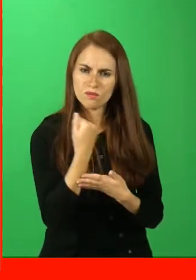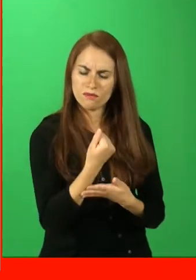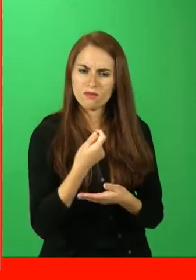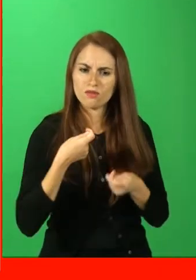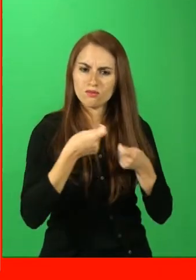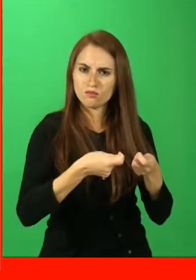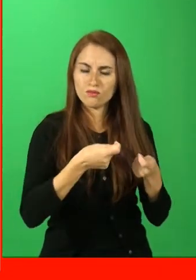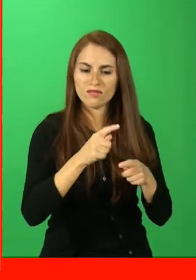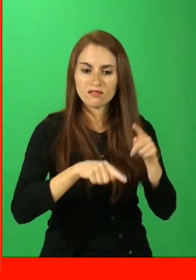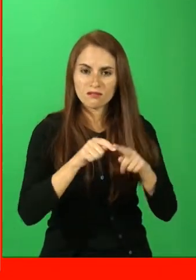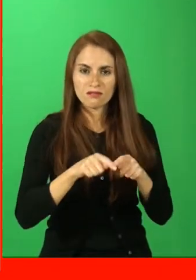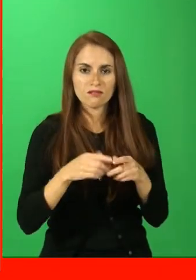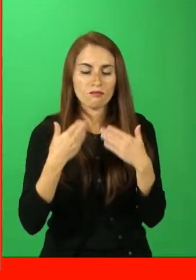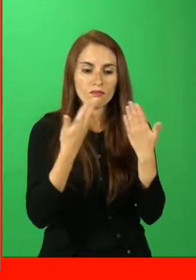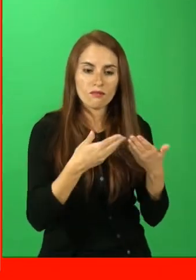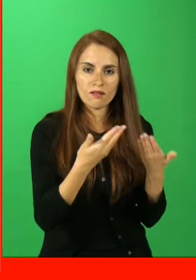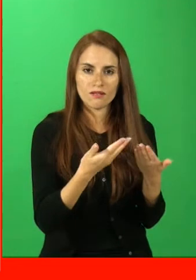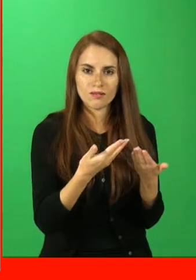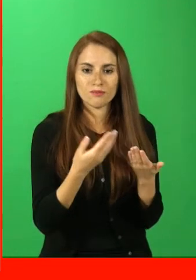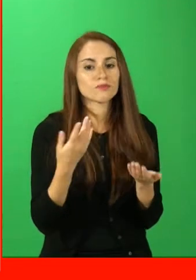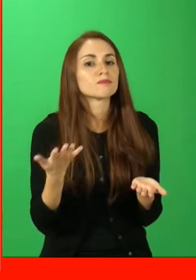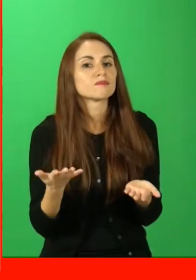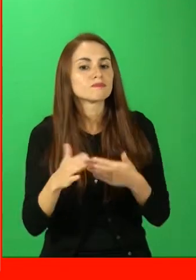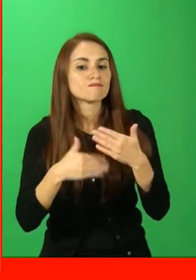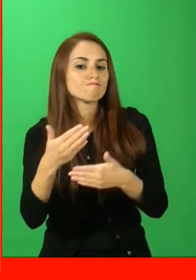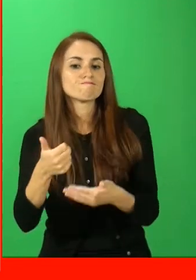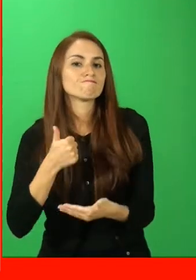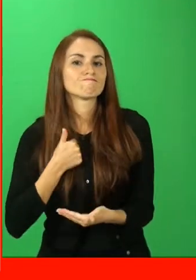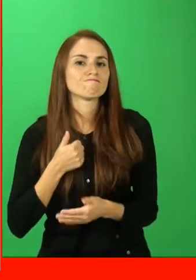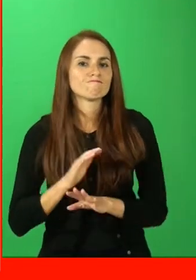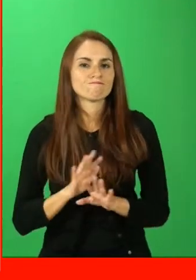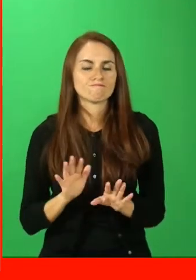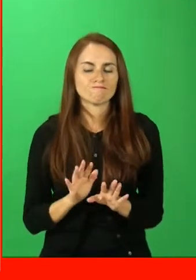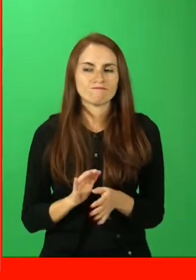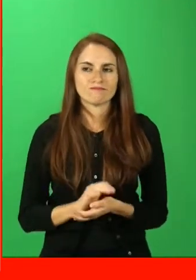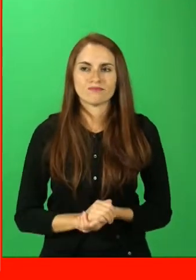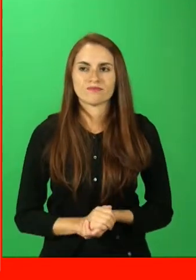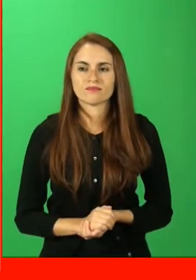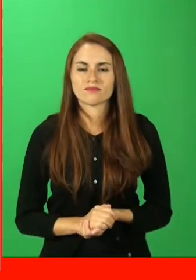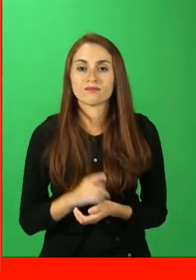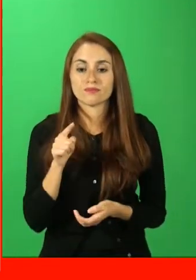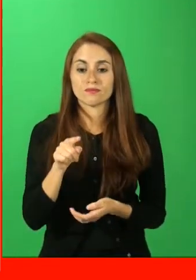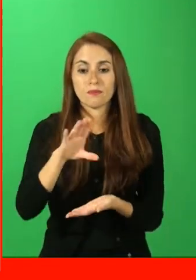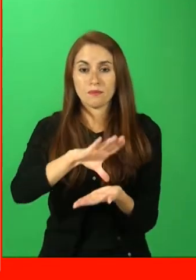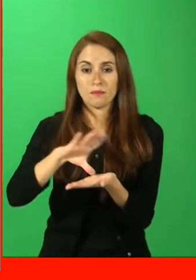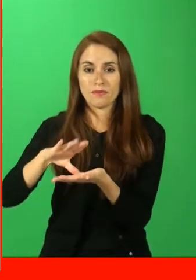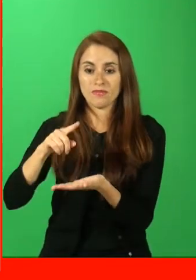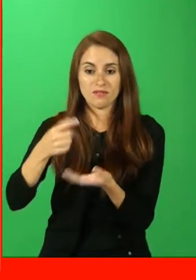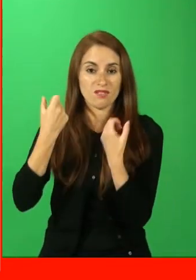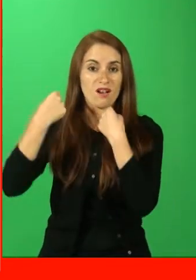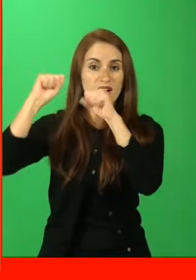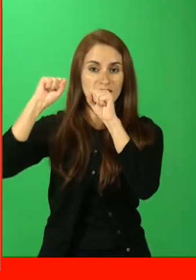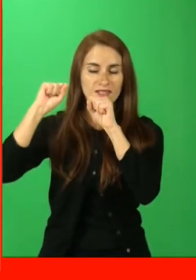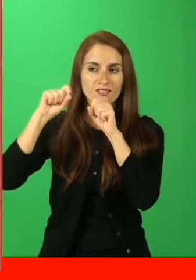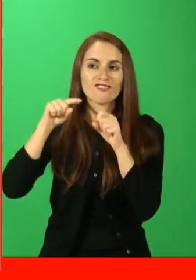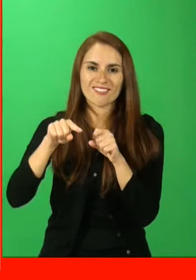lo logró. ¿Quiénes le prometieron? Bueno, los países que finalmente obtuvieron la victoria en la Primera Guerra. Recordemos que